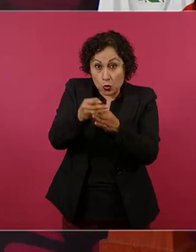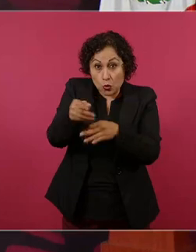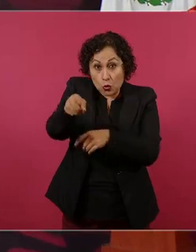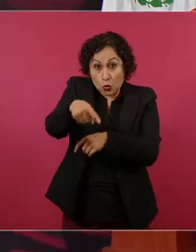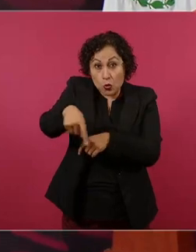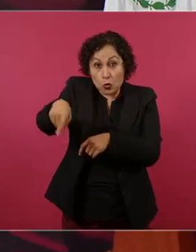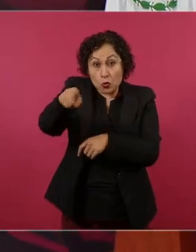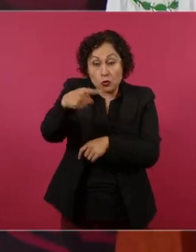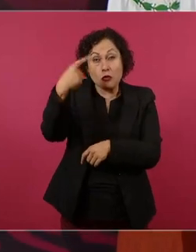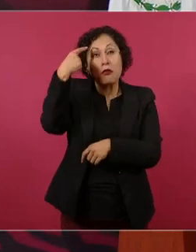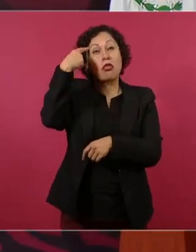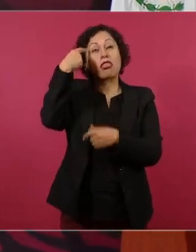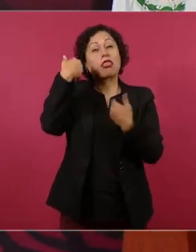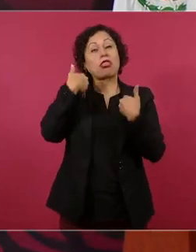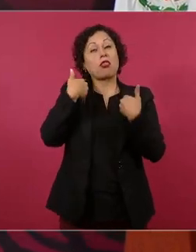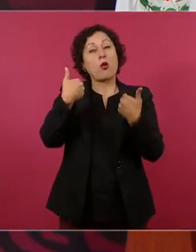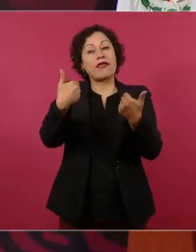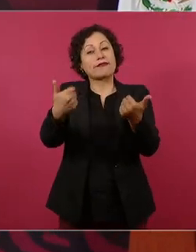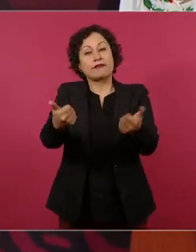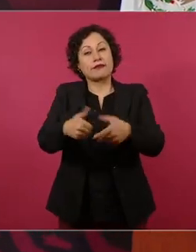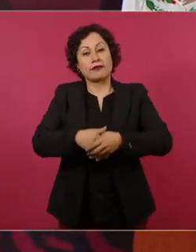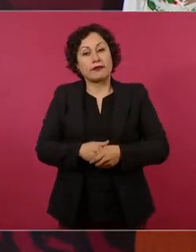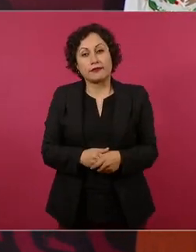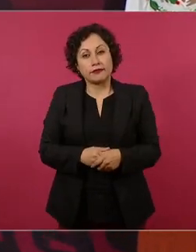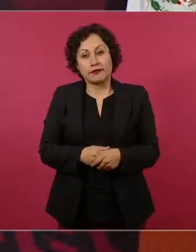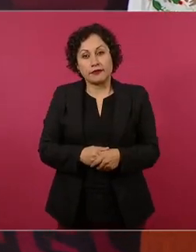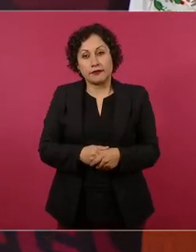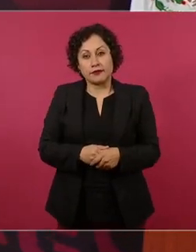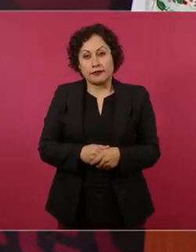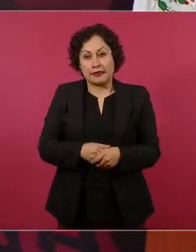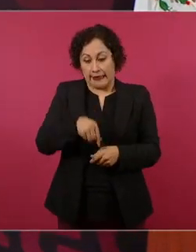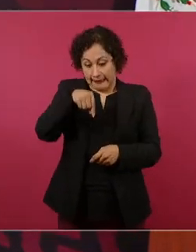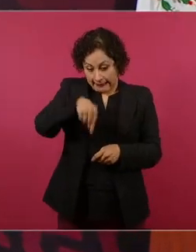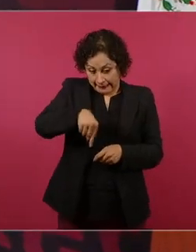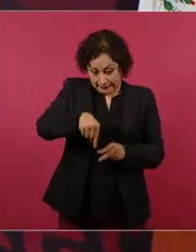registraron de que en este gobierno,